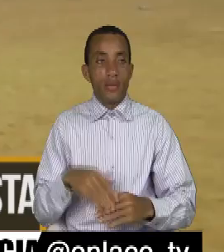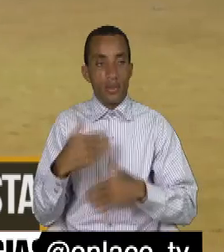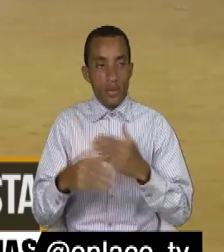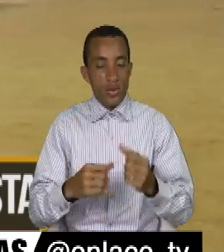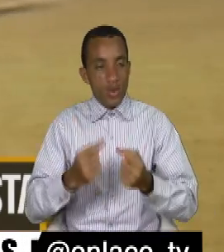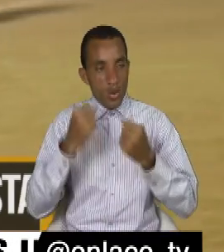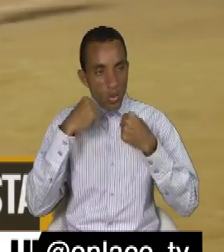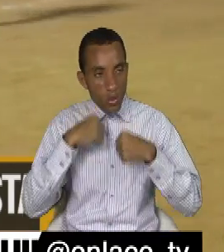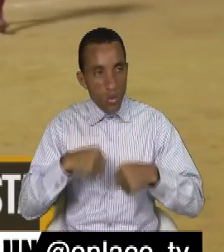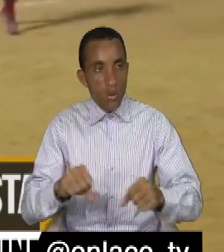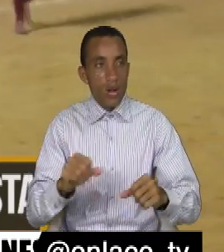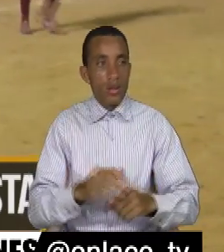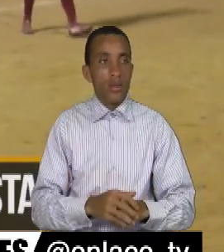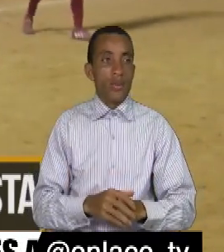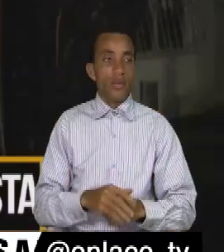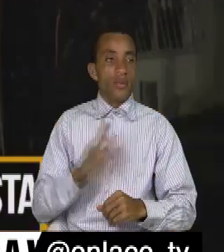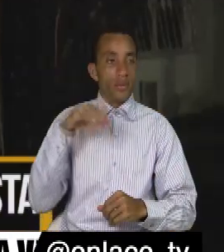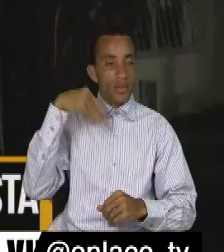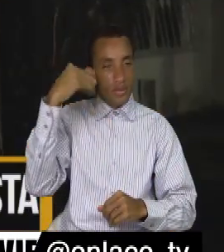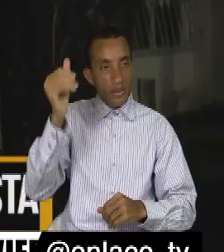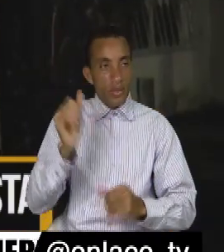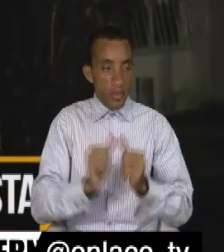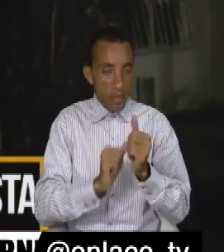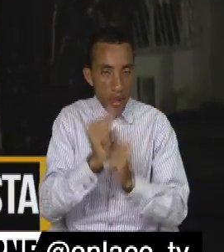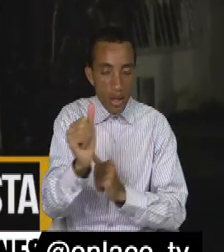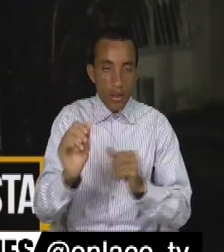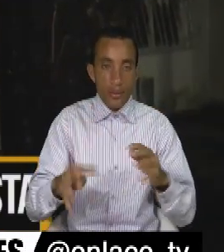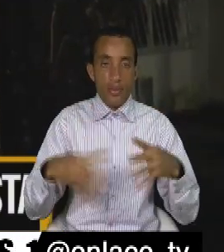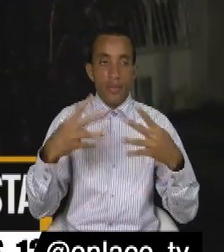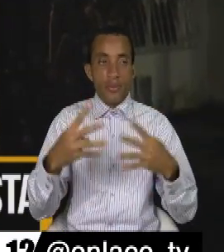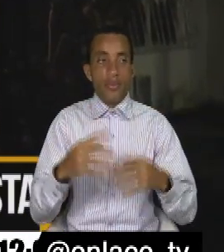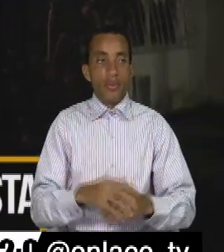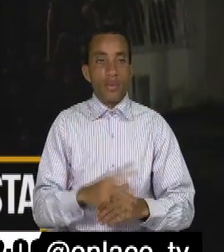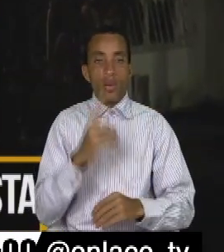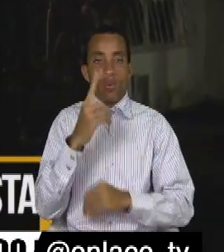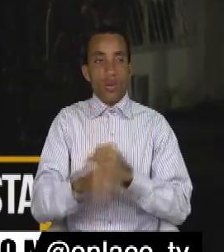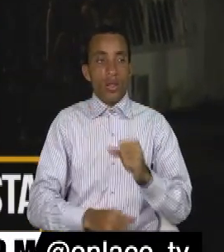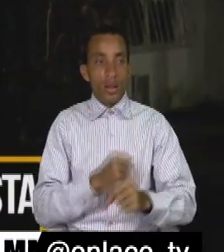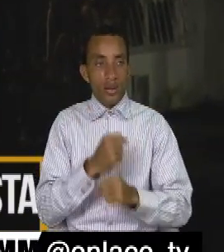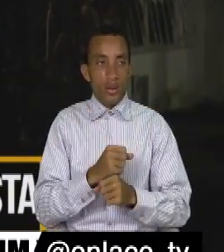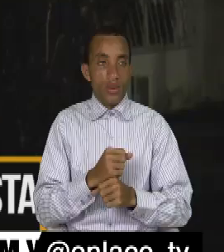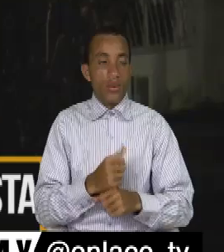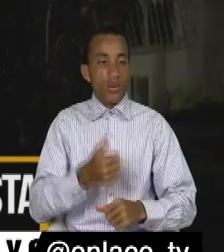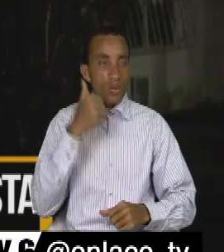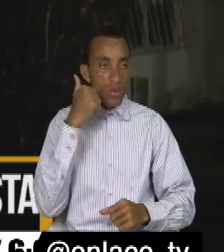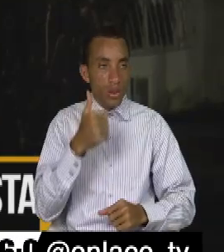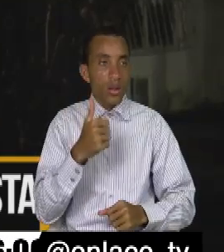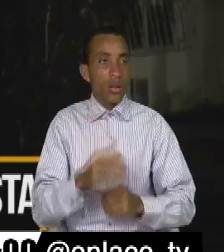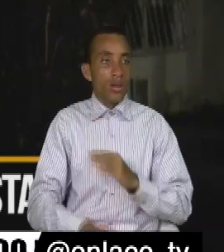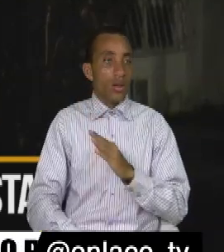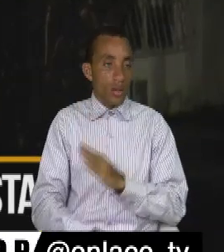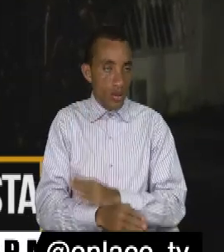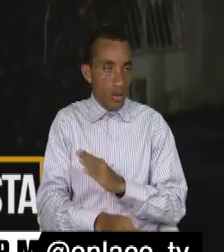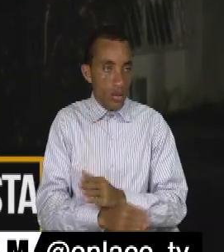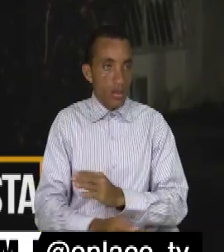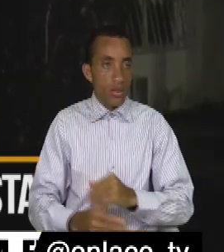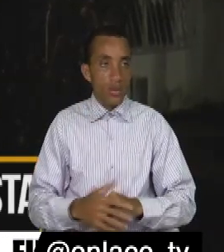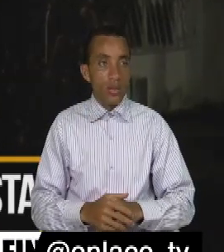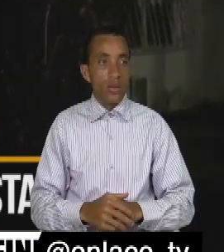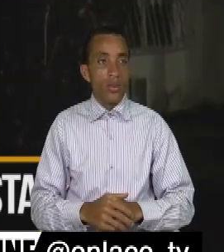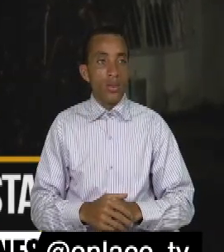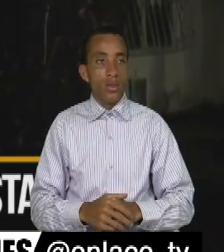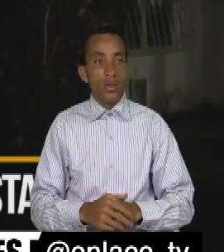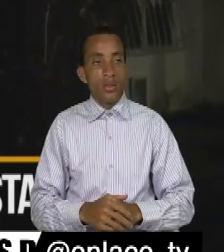poder clasificar a la siguiente ronda. Esta categoría se juega todo el año, no quieren parar, y eso es muy bueno porque los mantiene fuera